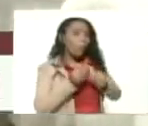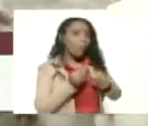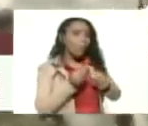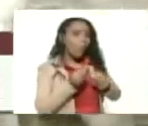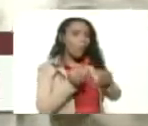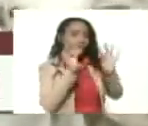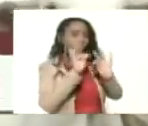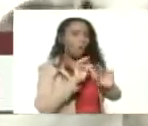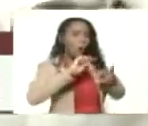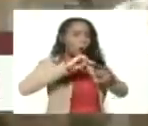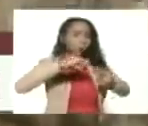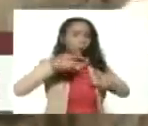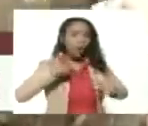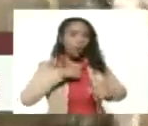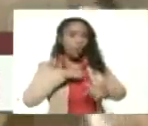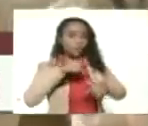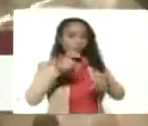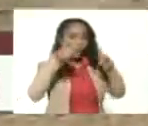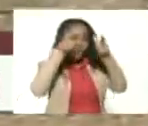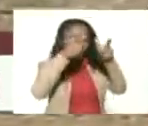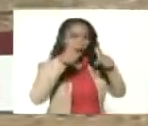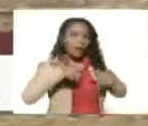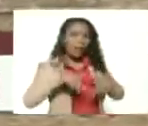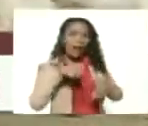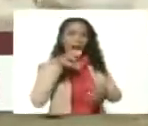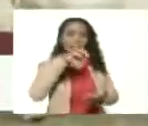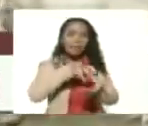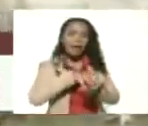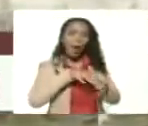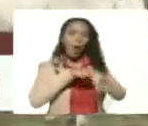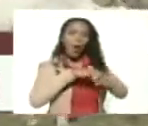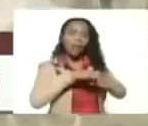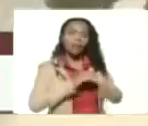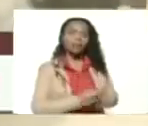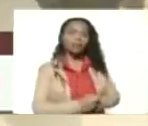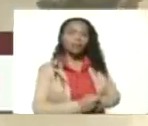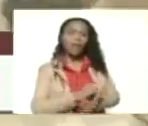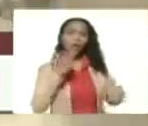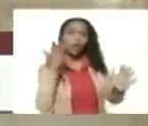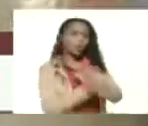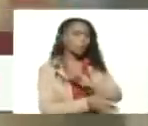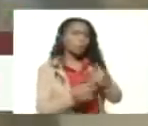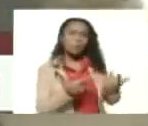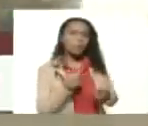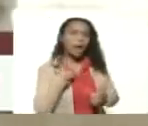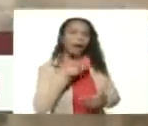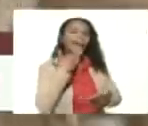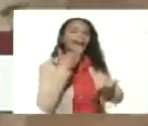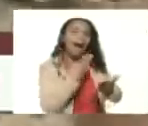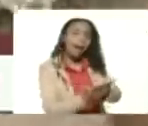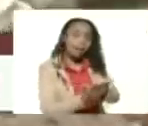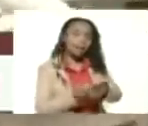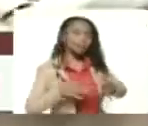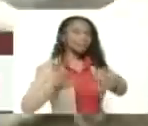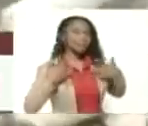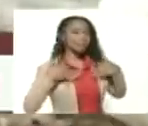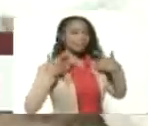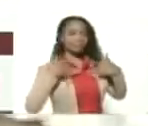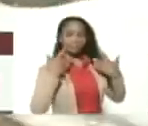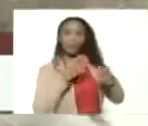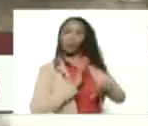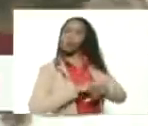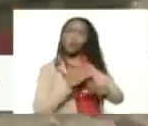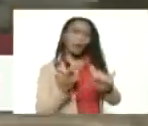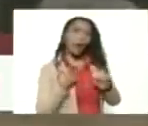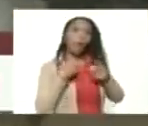buena genética en nuestro ganado aquí en el estado Cojedes. Y sobre todo agradecido, muy contento, ¿por qué?